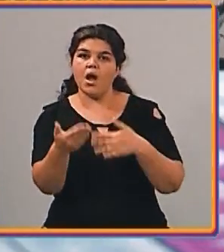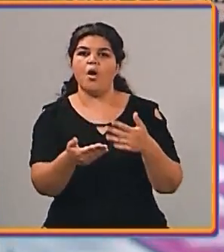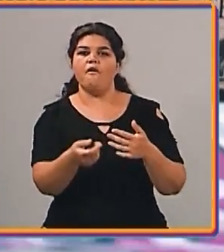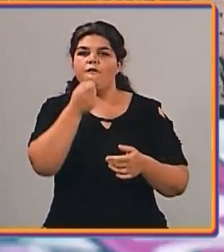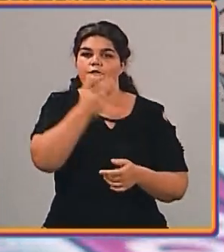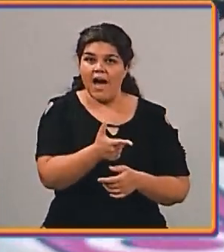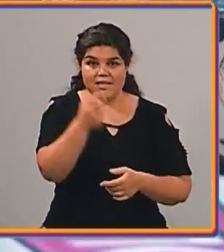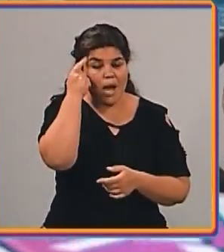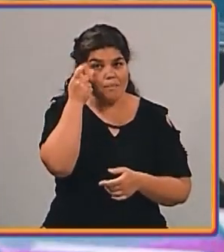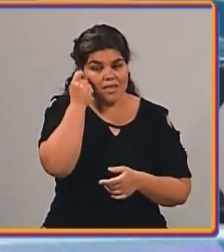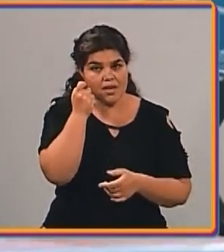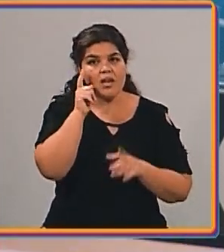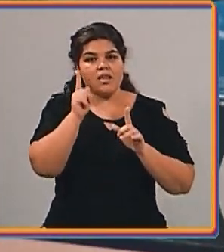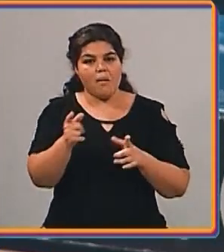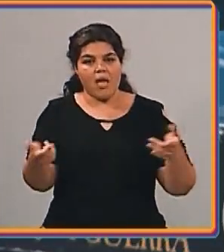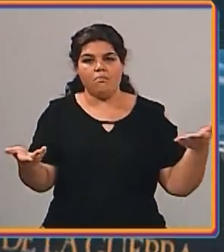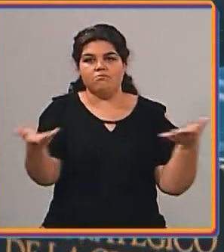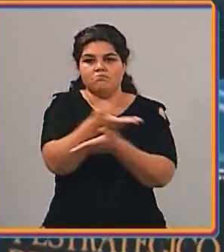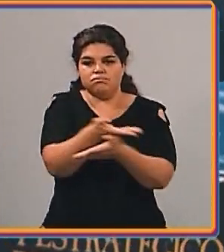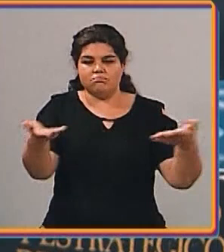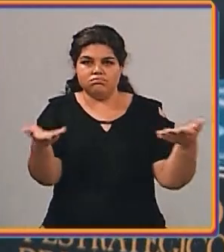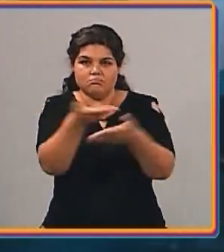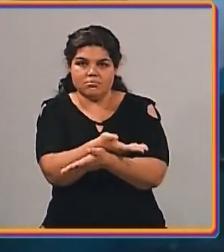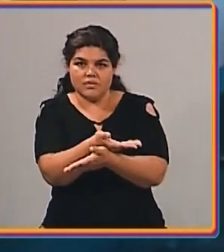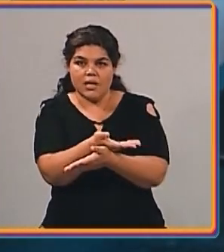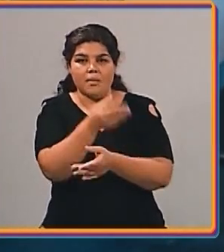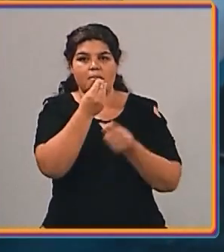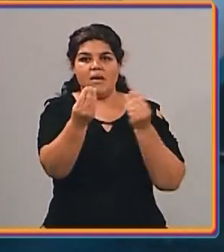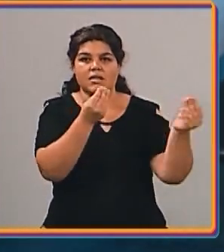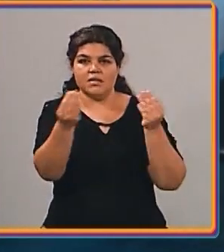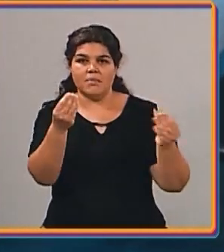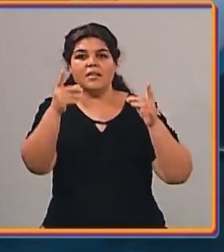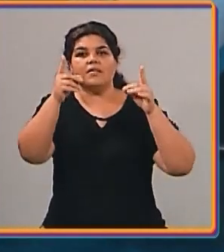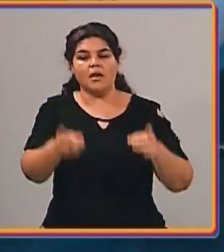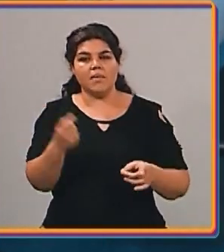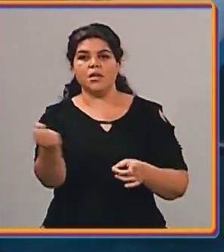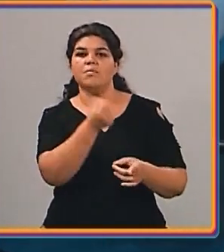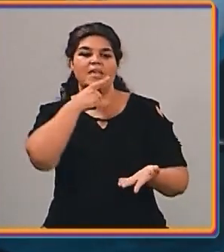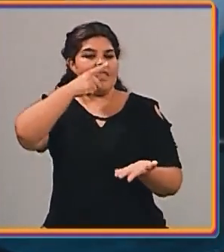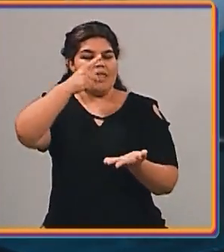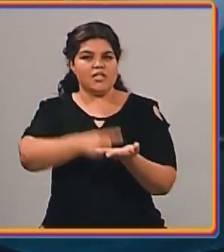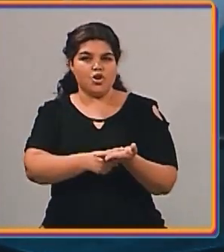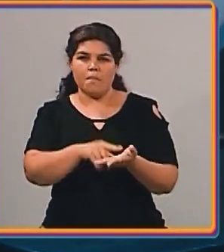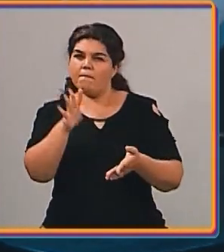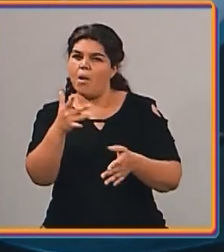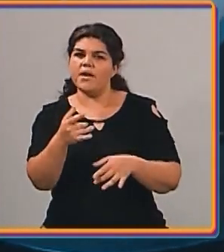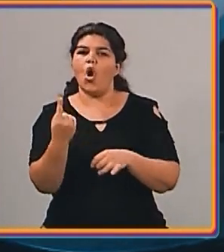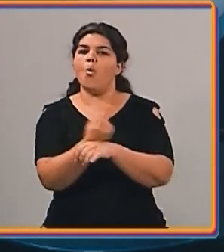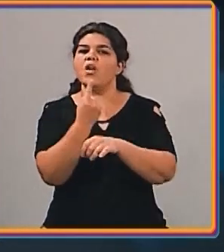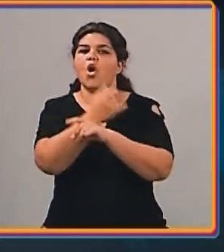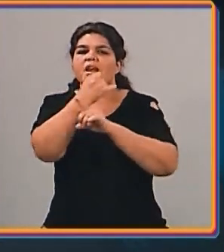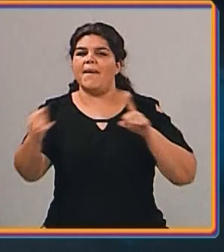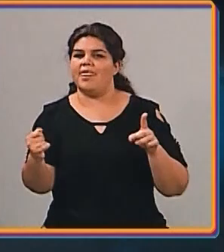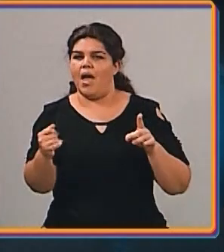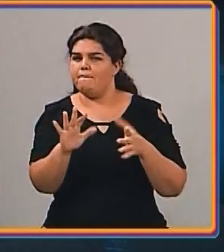estratégicas, generar interacción entre los participantes, dar la posibilidad de tomar decisiones y durar un máximo de 1 hora y media.